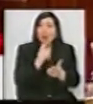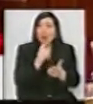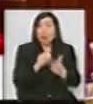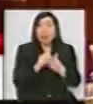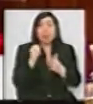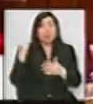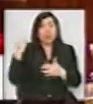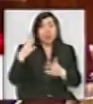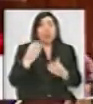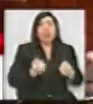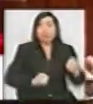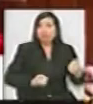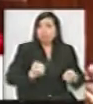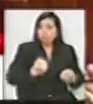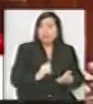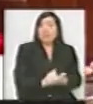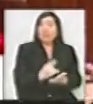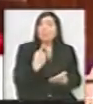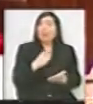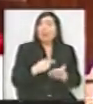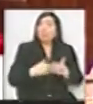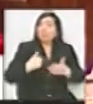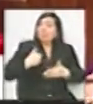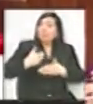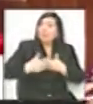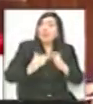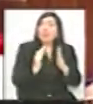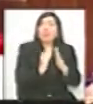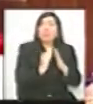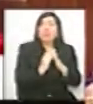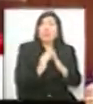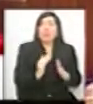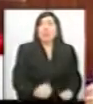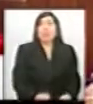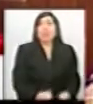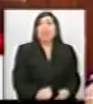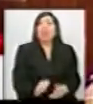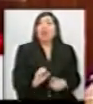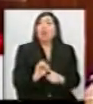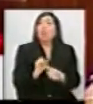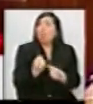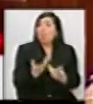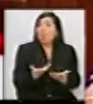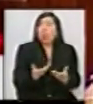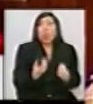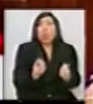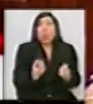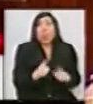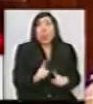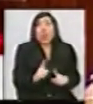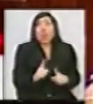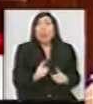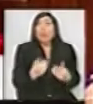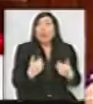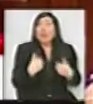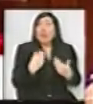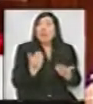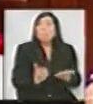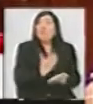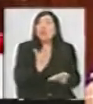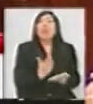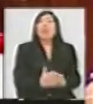agua de luz de transporte para la generación de vivienda social en momentos y en situaciones de desastre